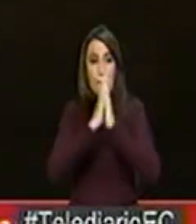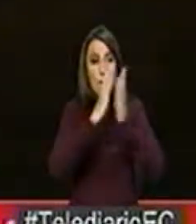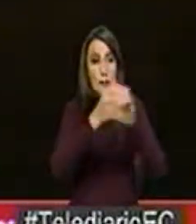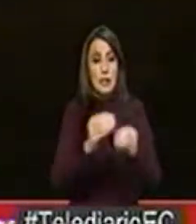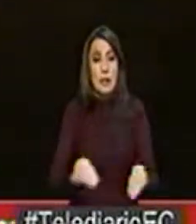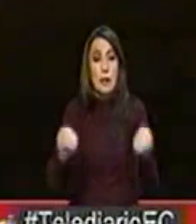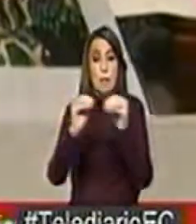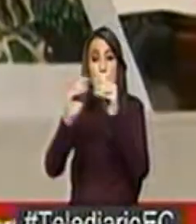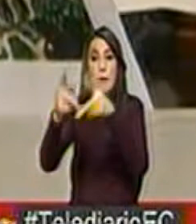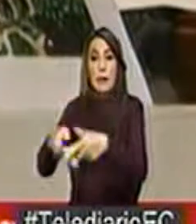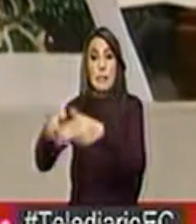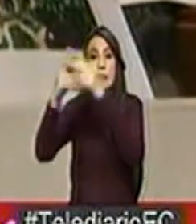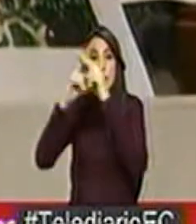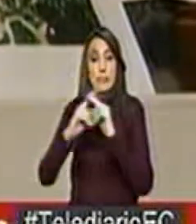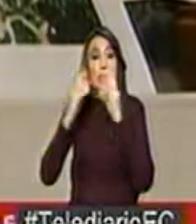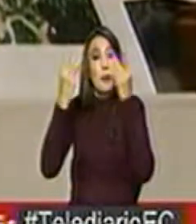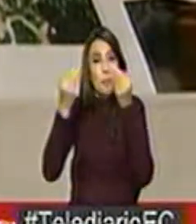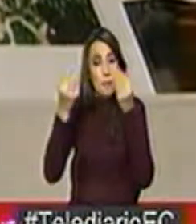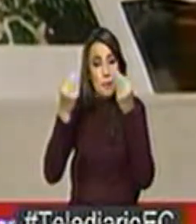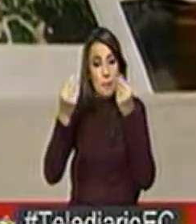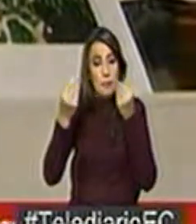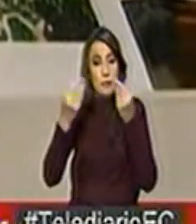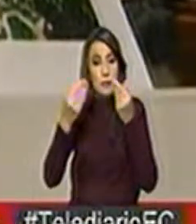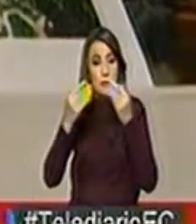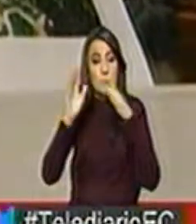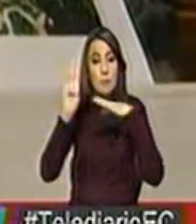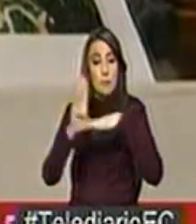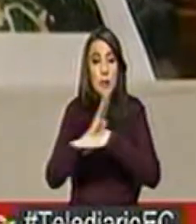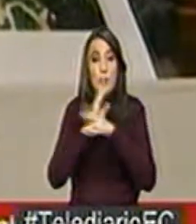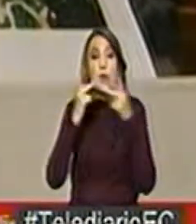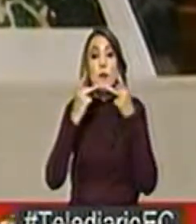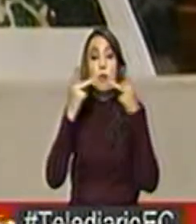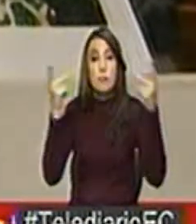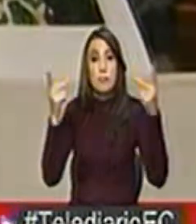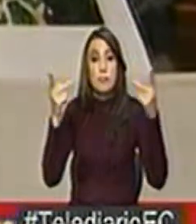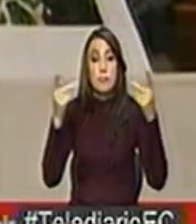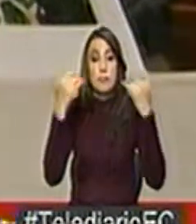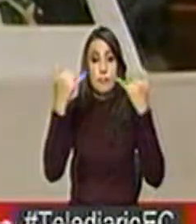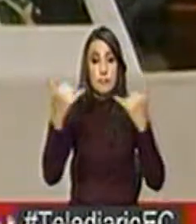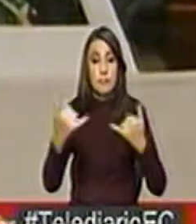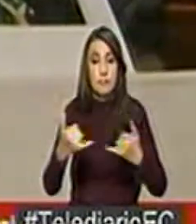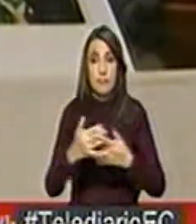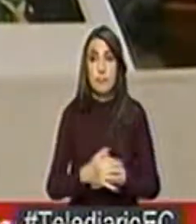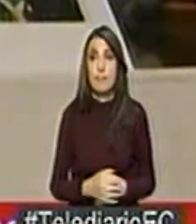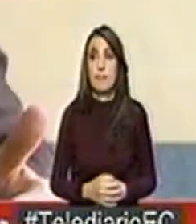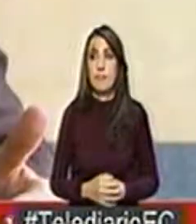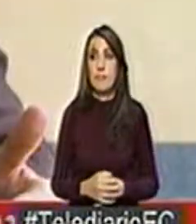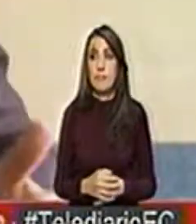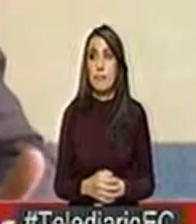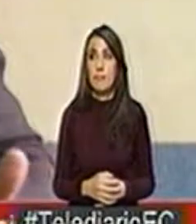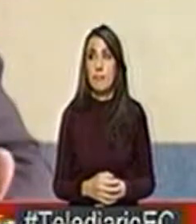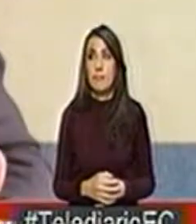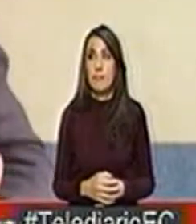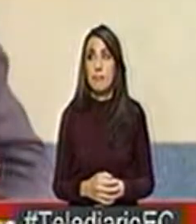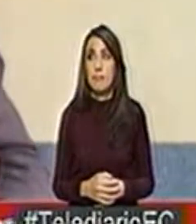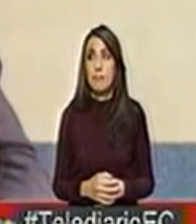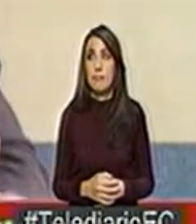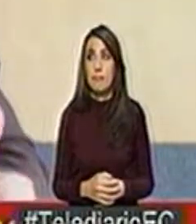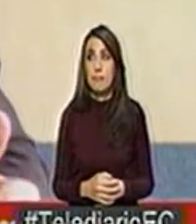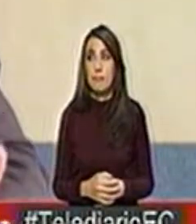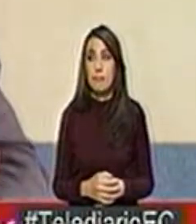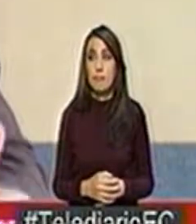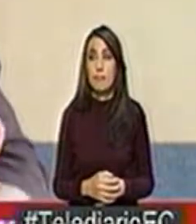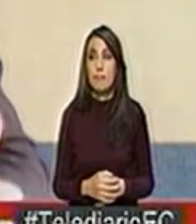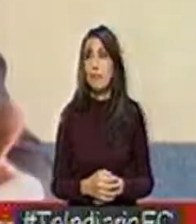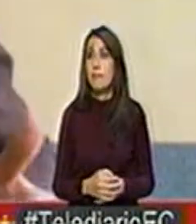créditos de los que ya están disponibles en la banca pública en los actuales momentos el sector